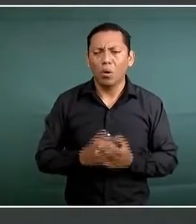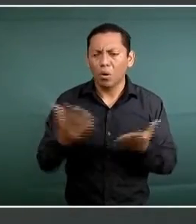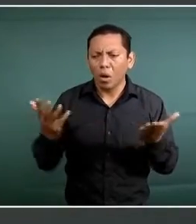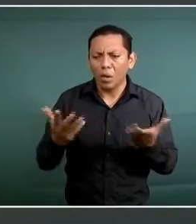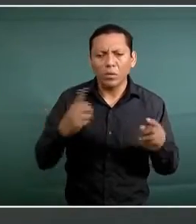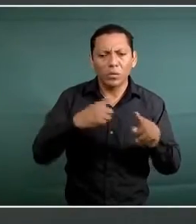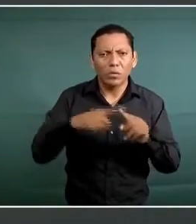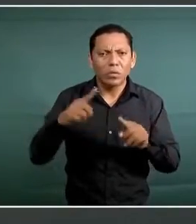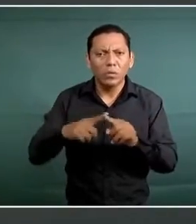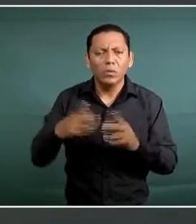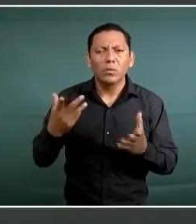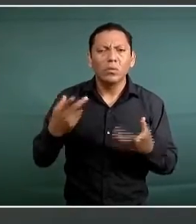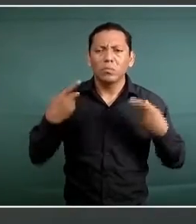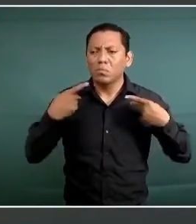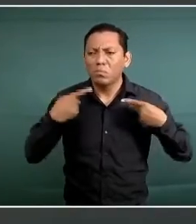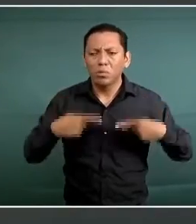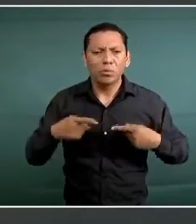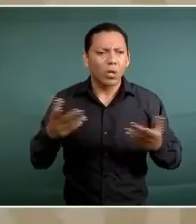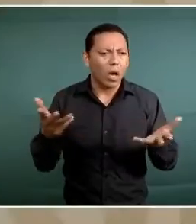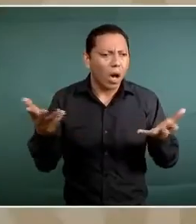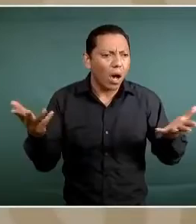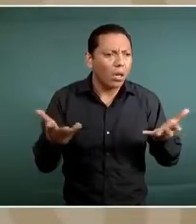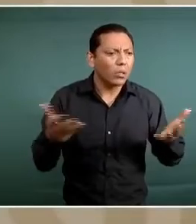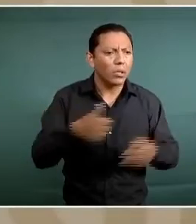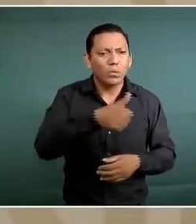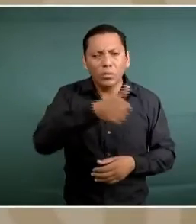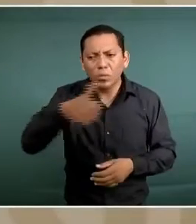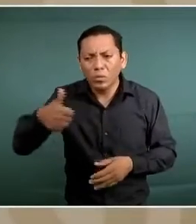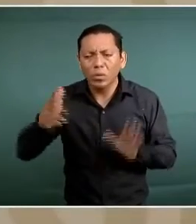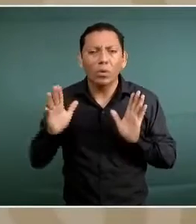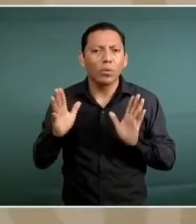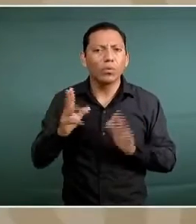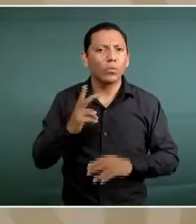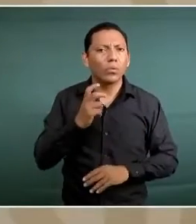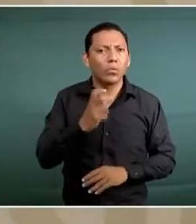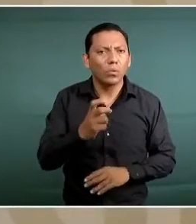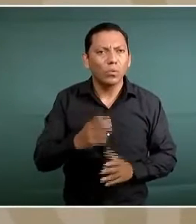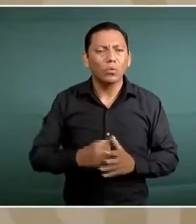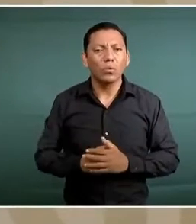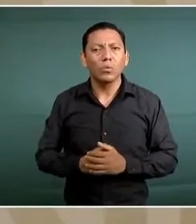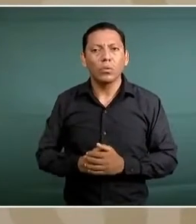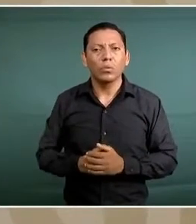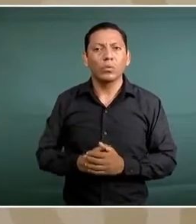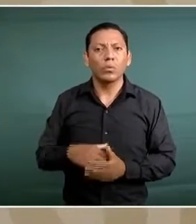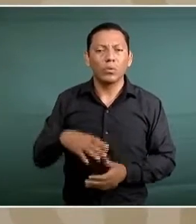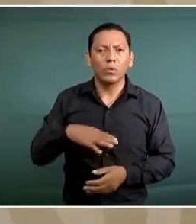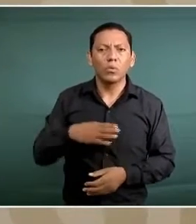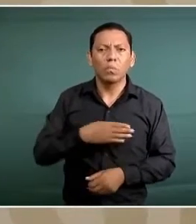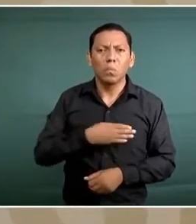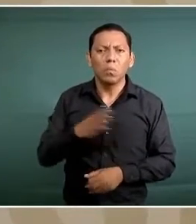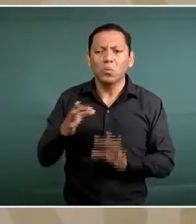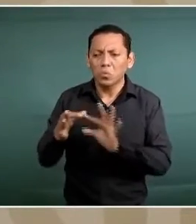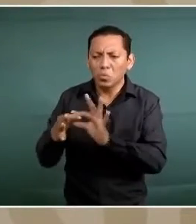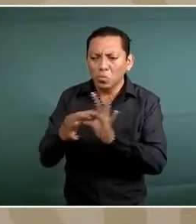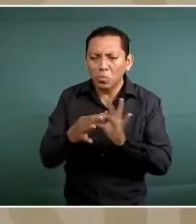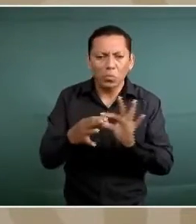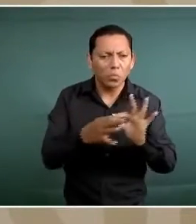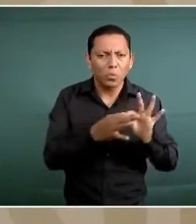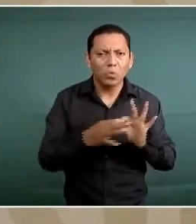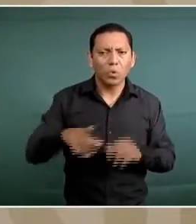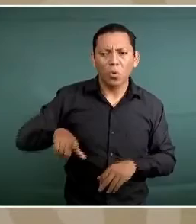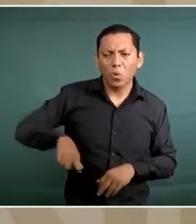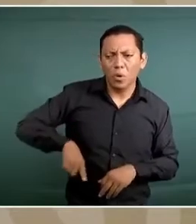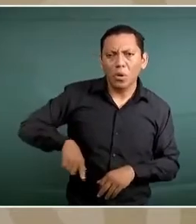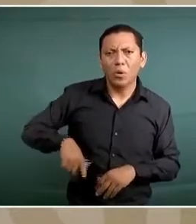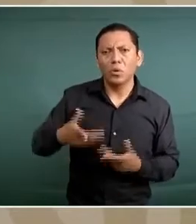por voluntad de la gente y como hay buena relación entre el pueblo y el